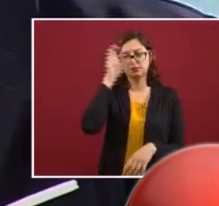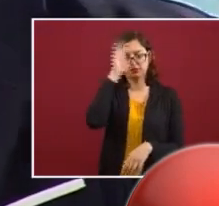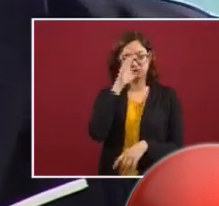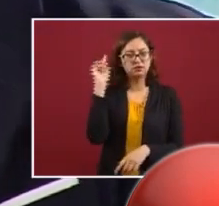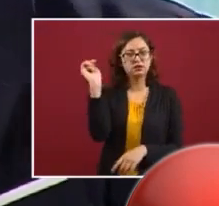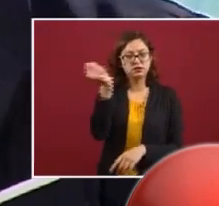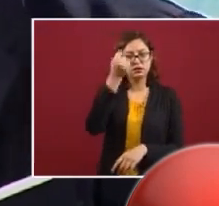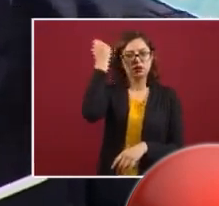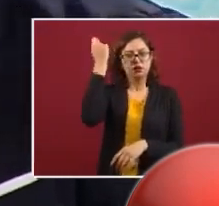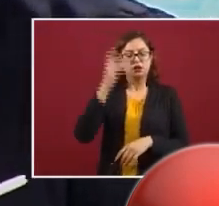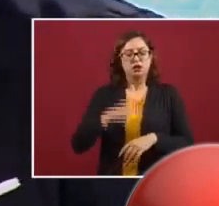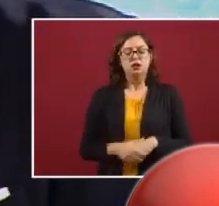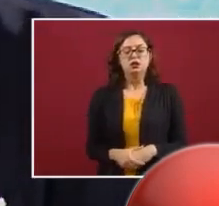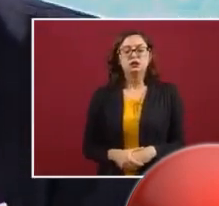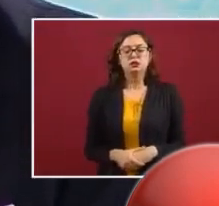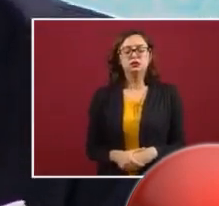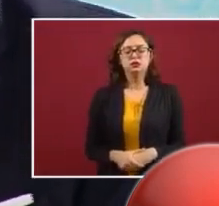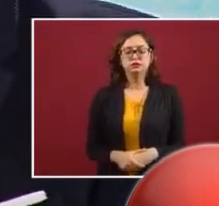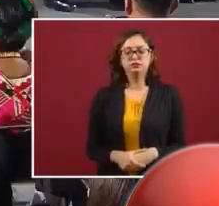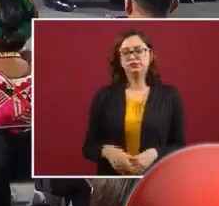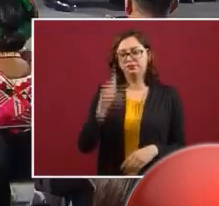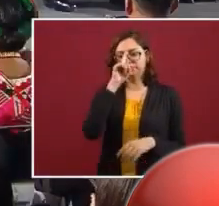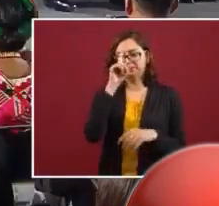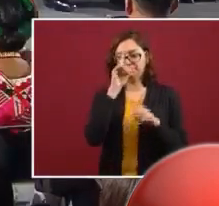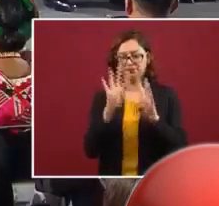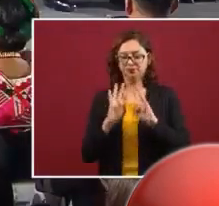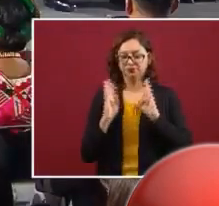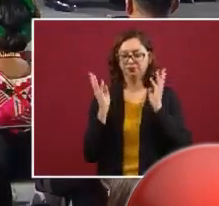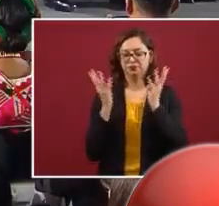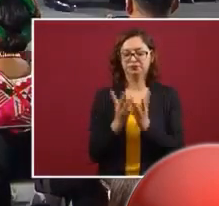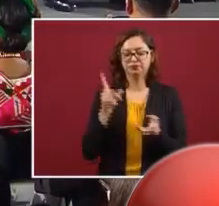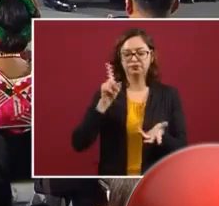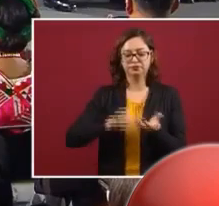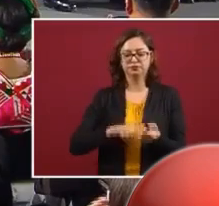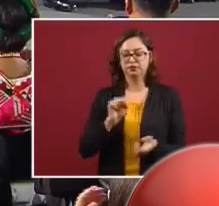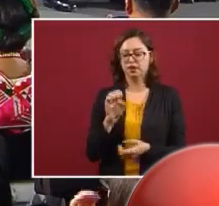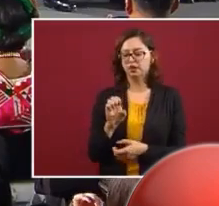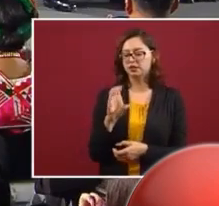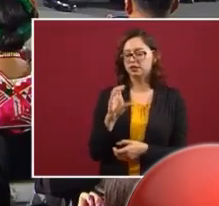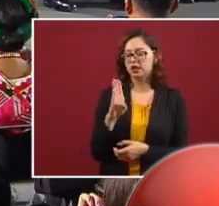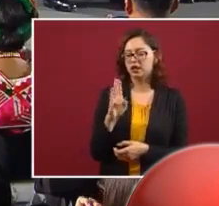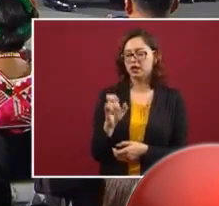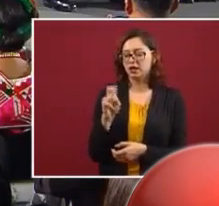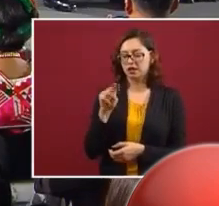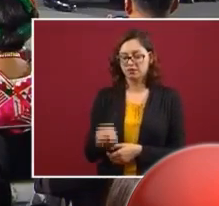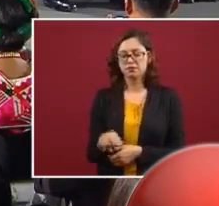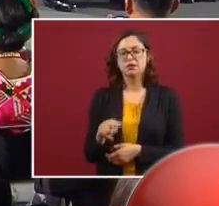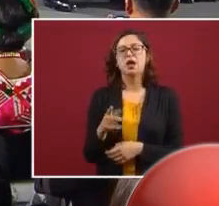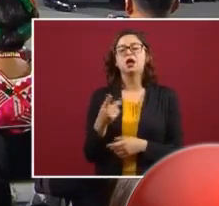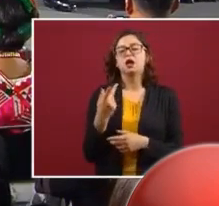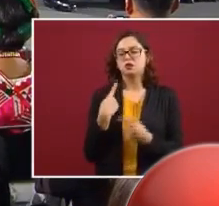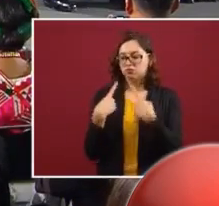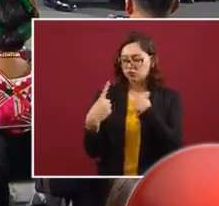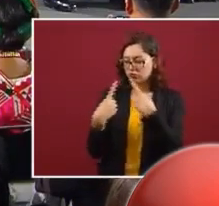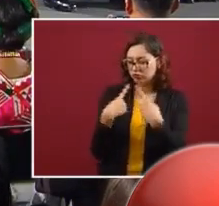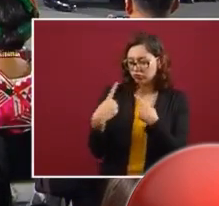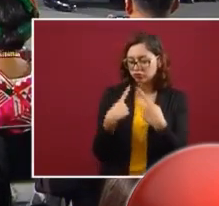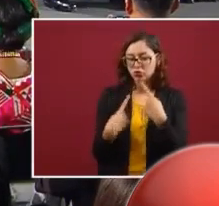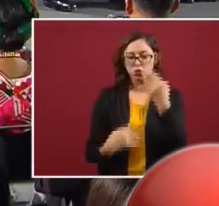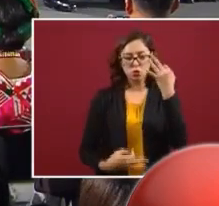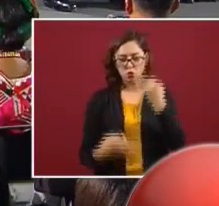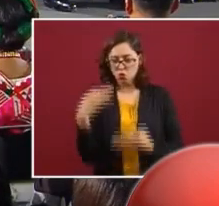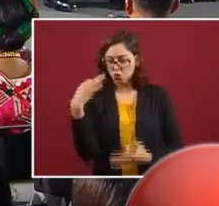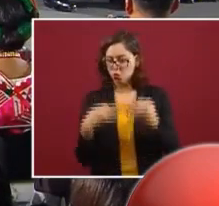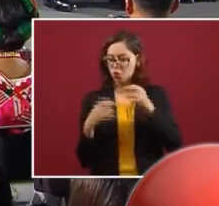tecnología. El Consejo de Premiación, encabezado por la Secretaría de Bienestar, hizo las propuestas para la integración del jurado, los cuales